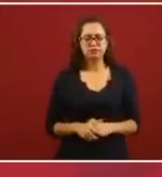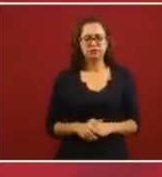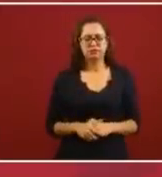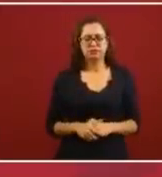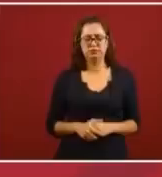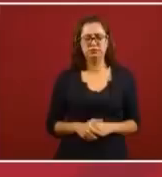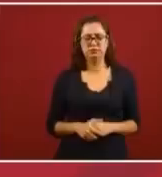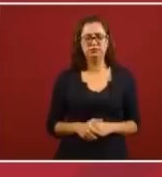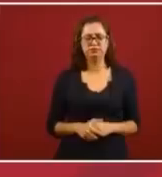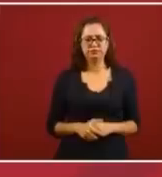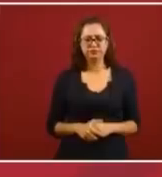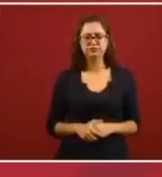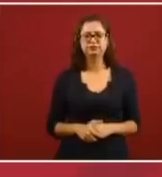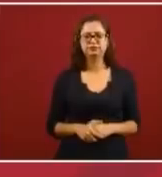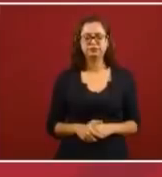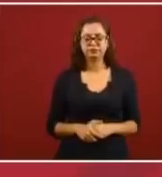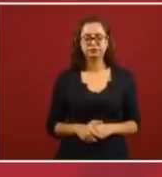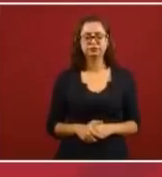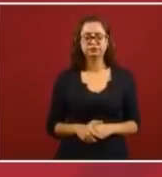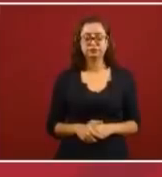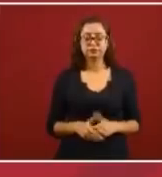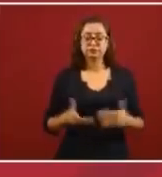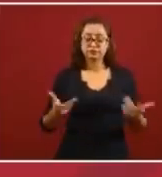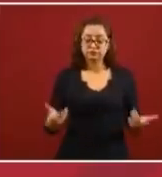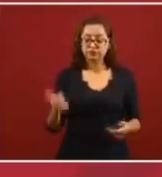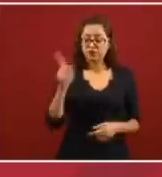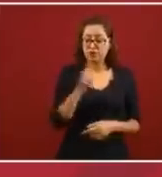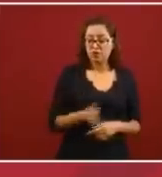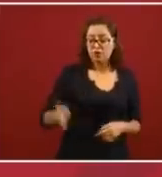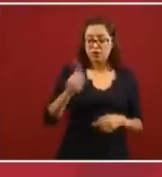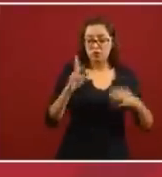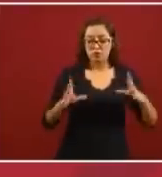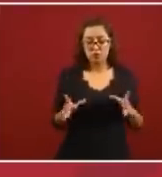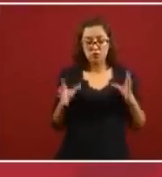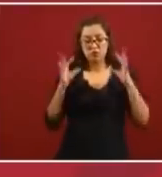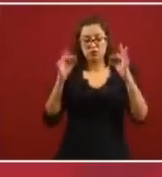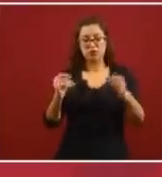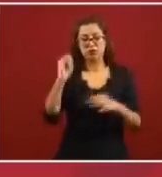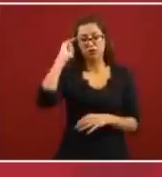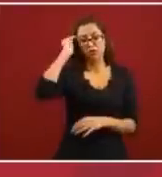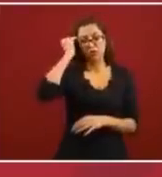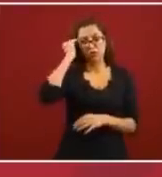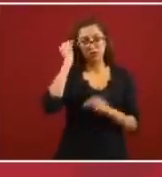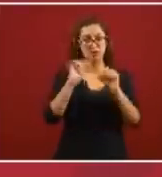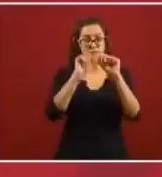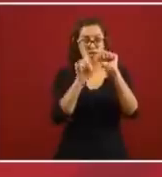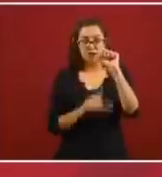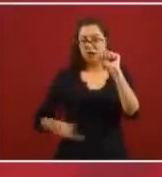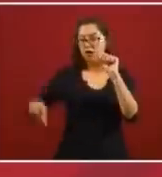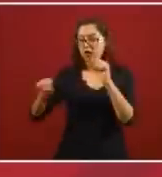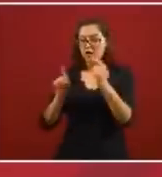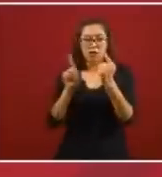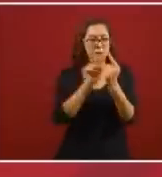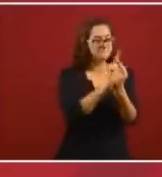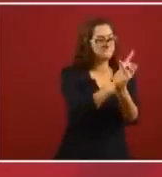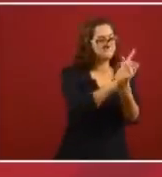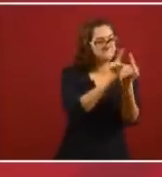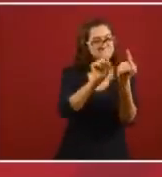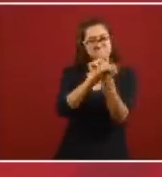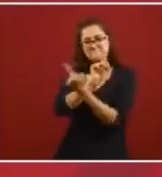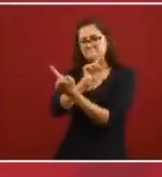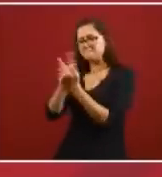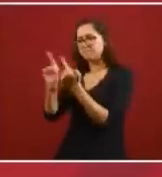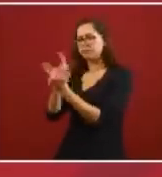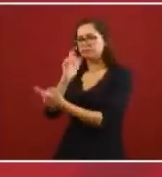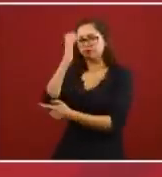a los pueblos originarios, a los pueblos indígenas de México. Vamos a